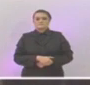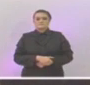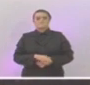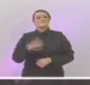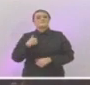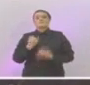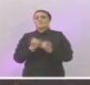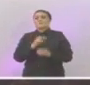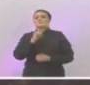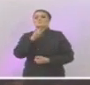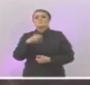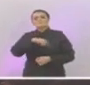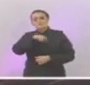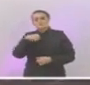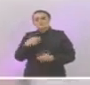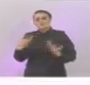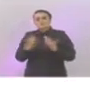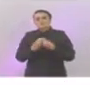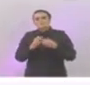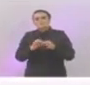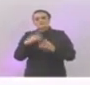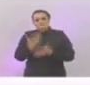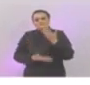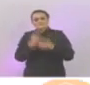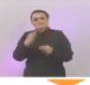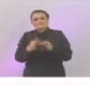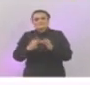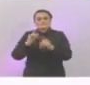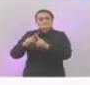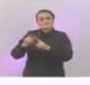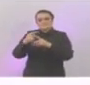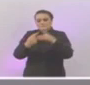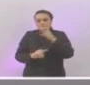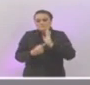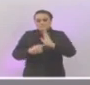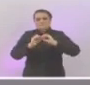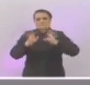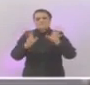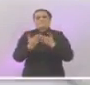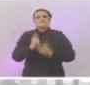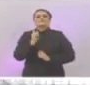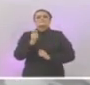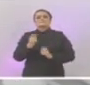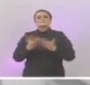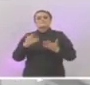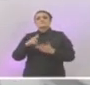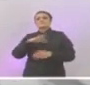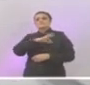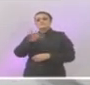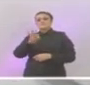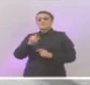Al mismo tiempo, hemos fortalecido el cumplimiento con las medidas de transparencia, lo que ha permitido llegar